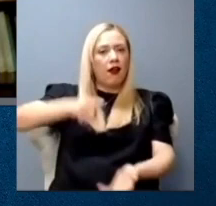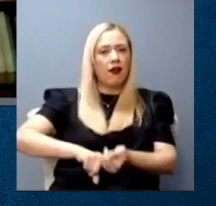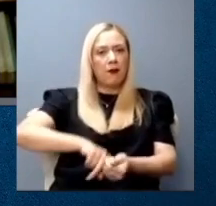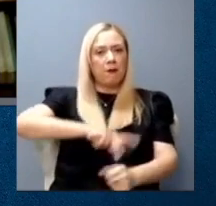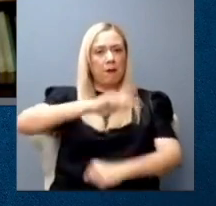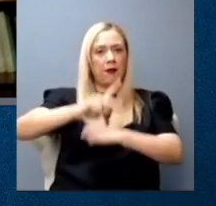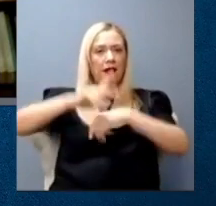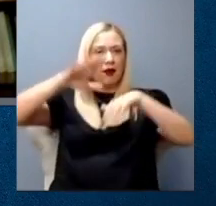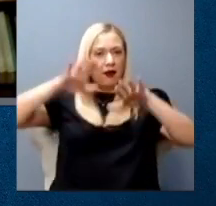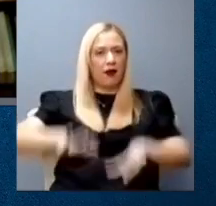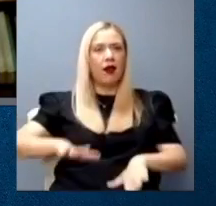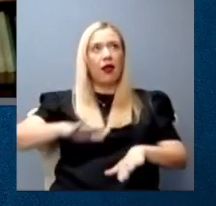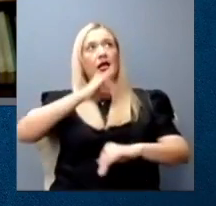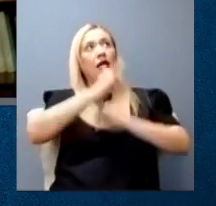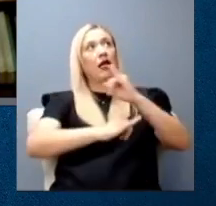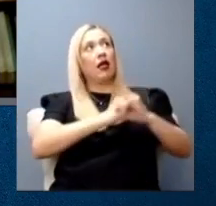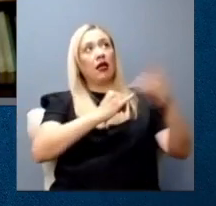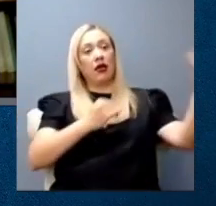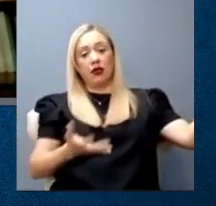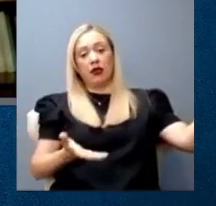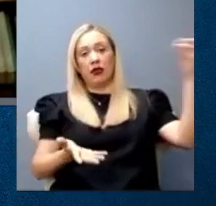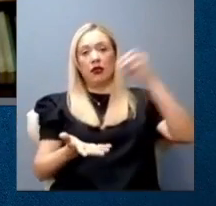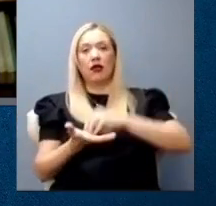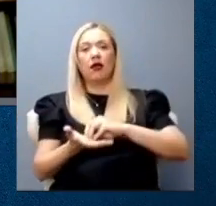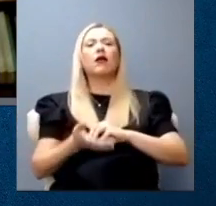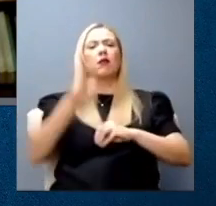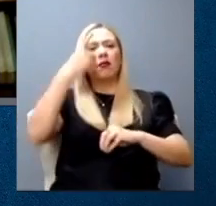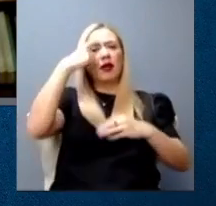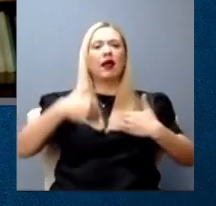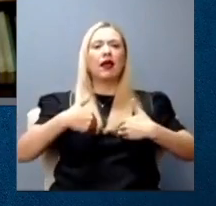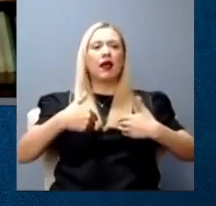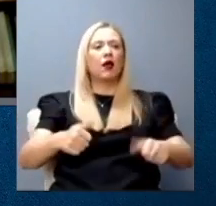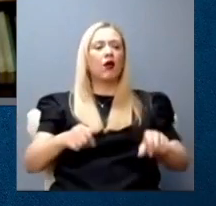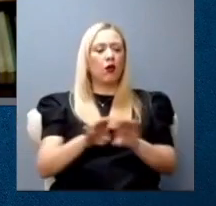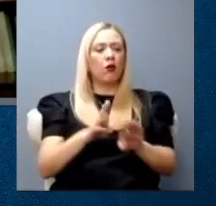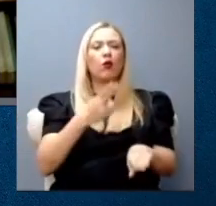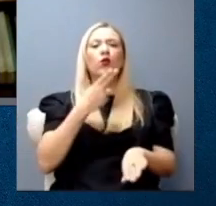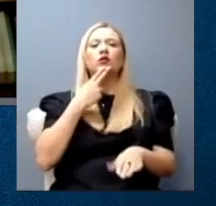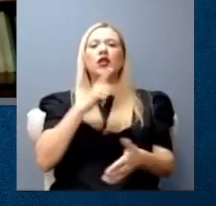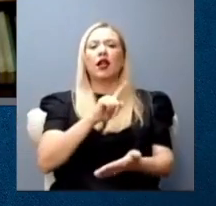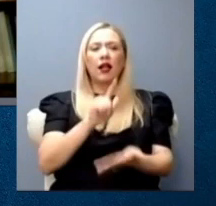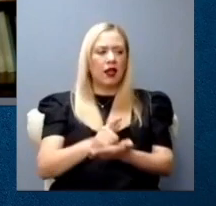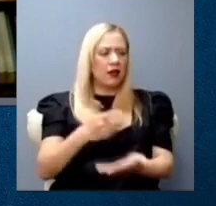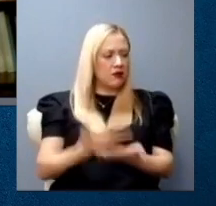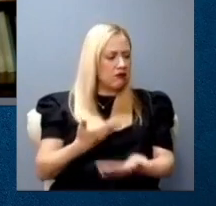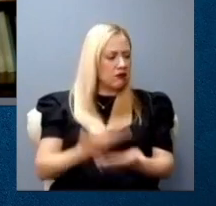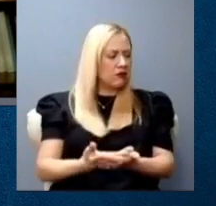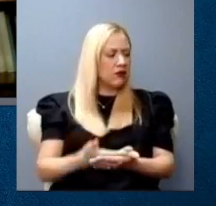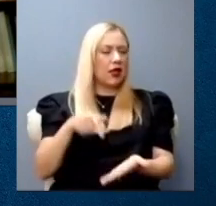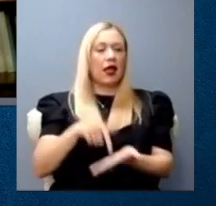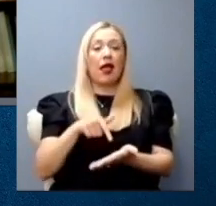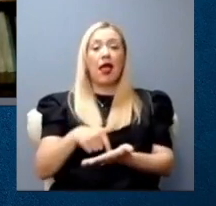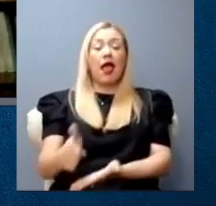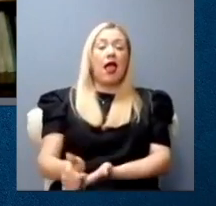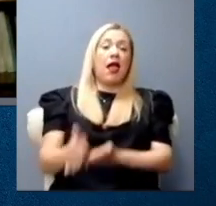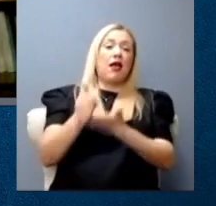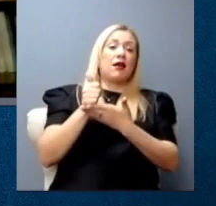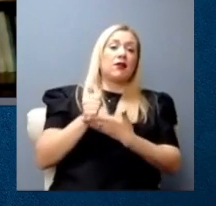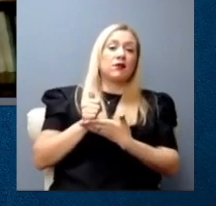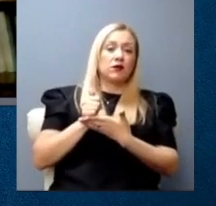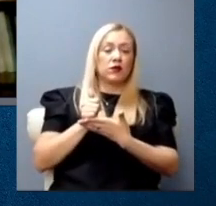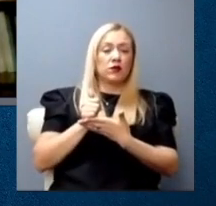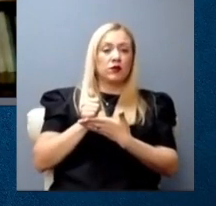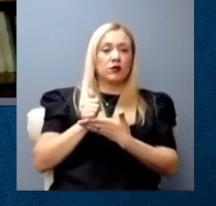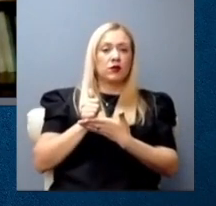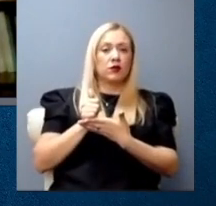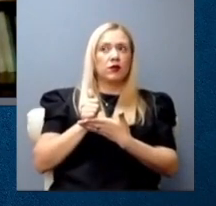la importancia de entender estas herramientas jurídicas como herramientas que no se insertan aisladamente, sino que